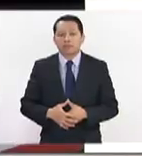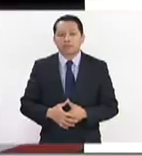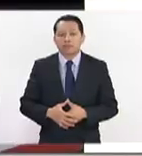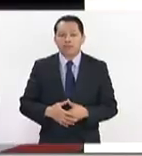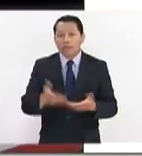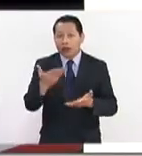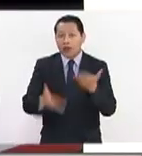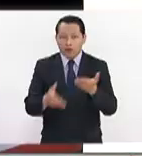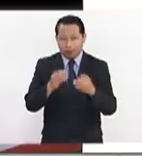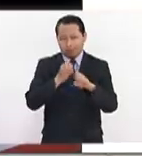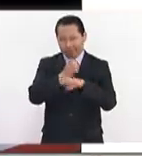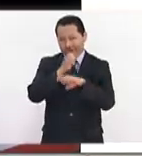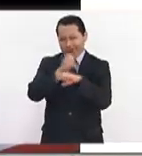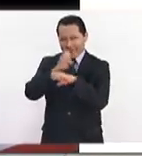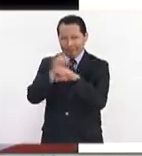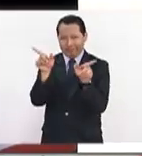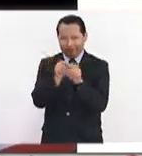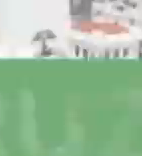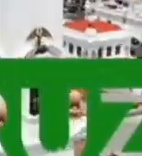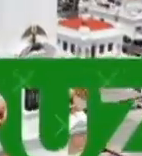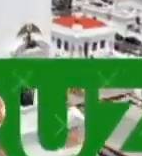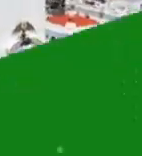Vamos ahora a las breves del país.